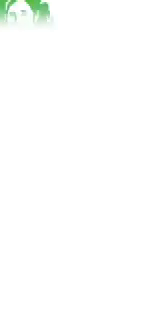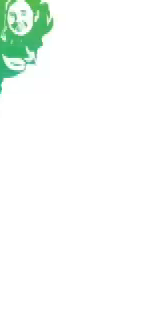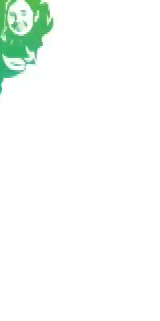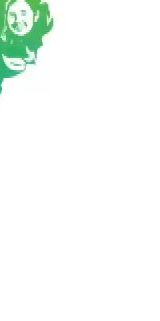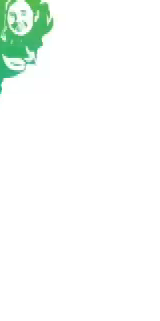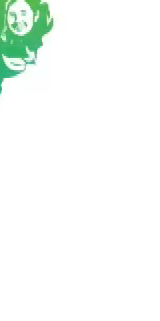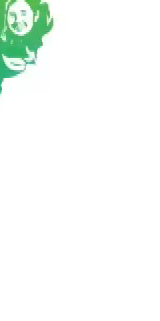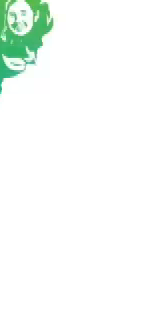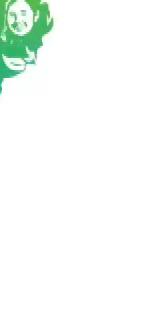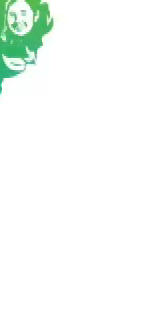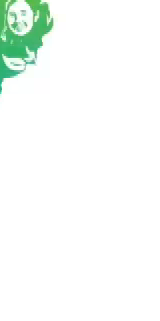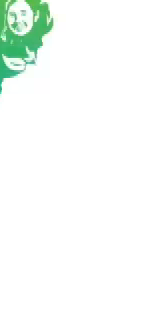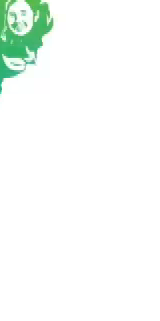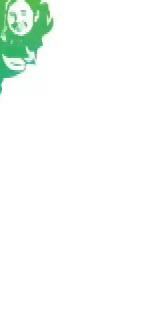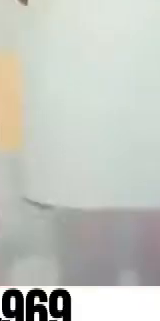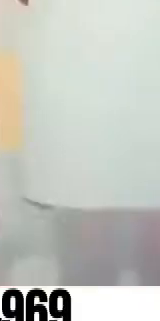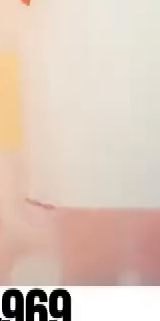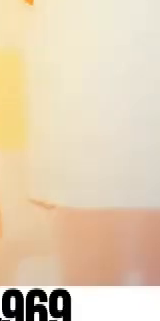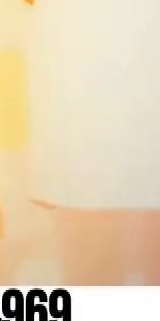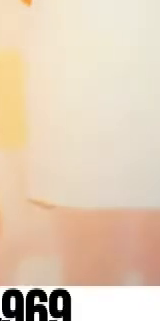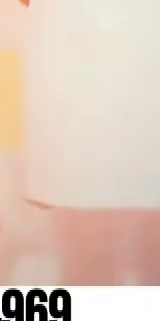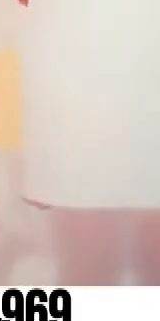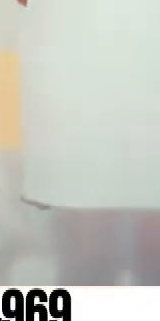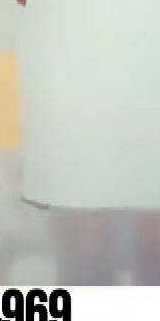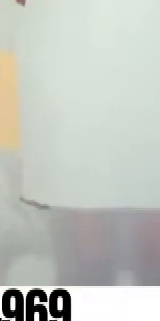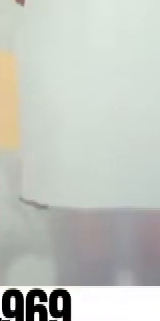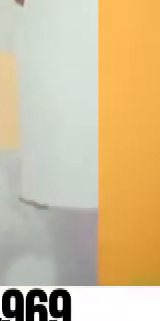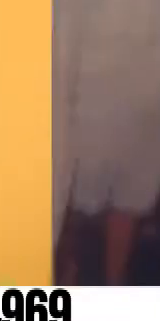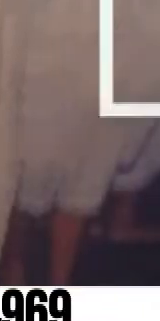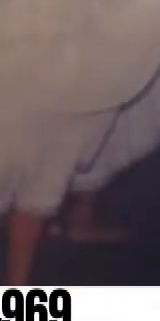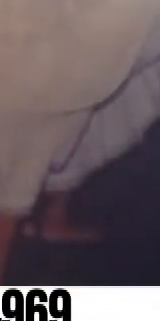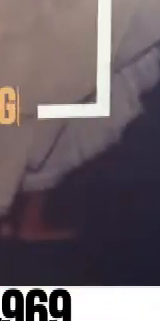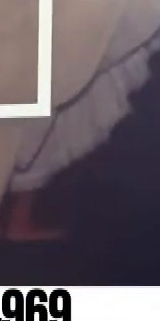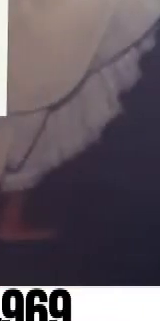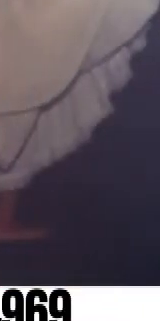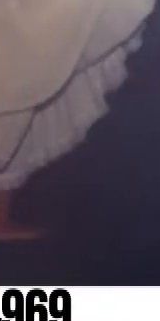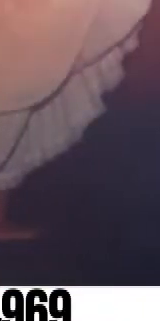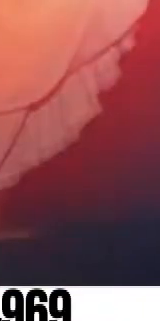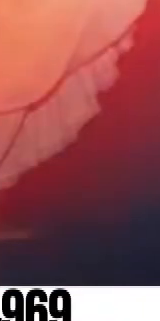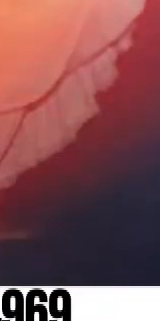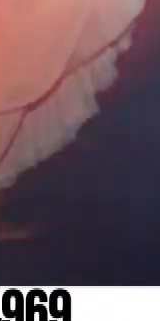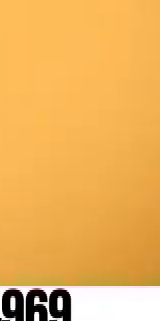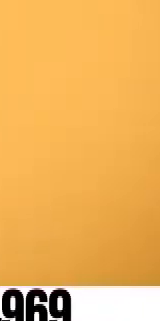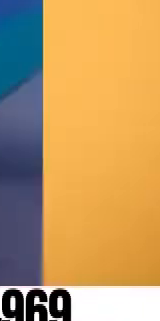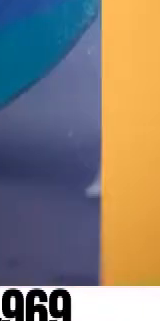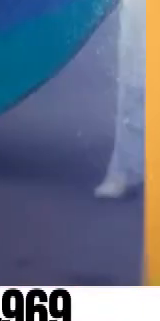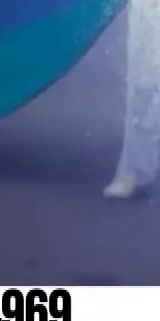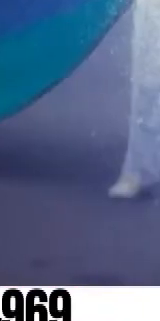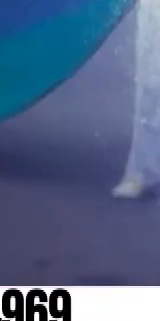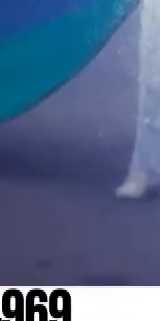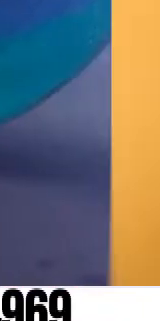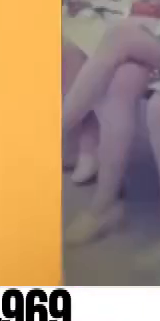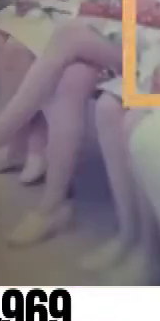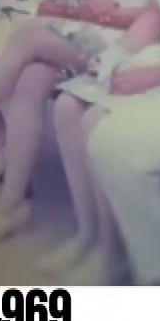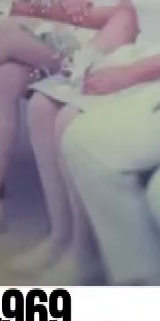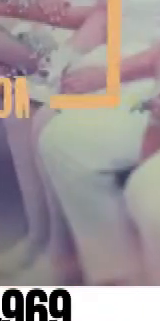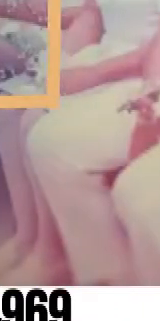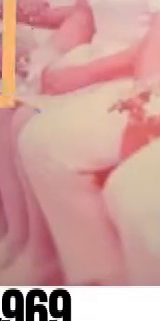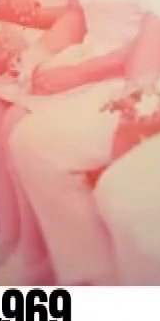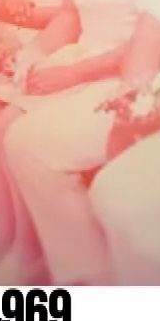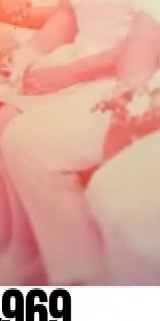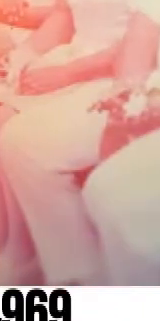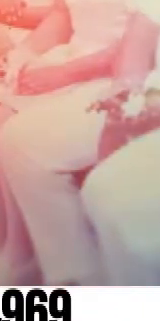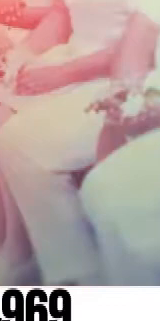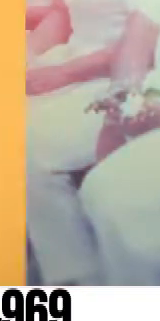ESA Grupo EPM. CDUS invita a sus estudiantes, docentes, egresados y a la comunidad en general a